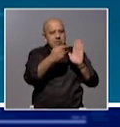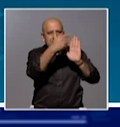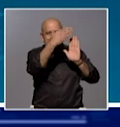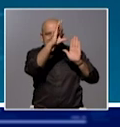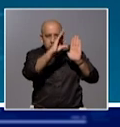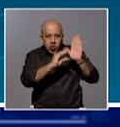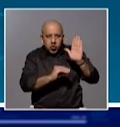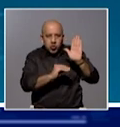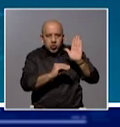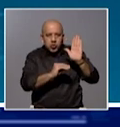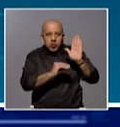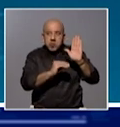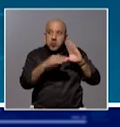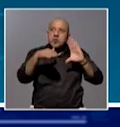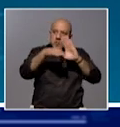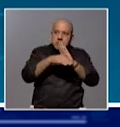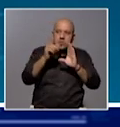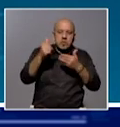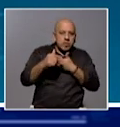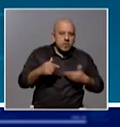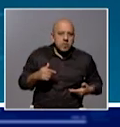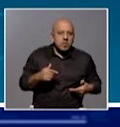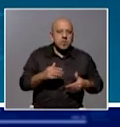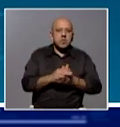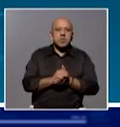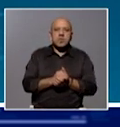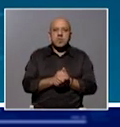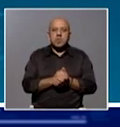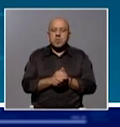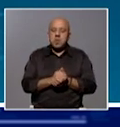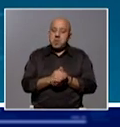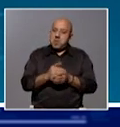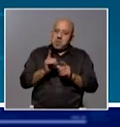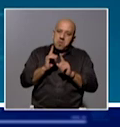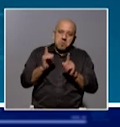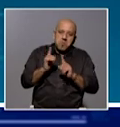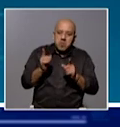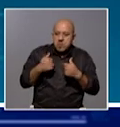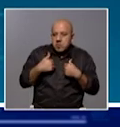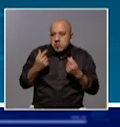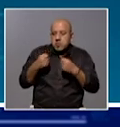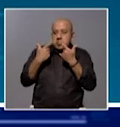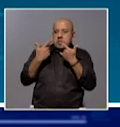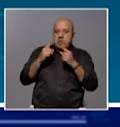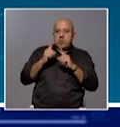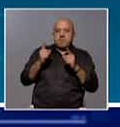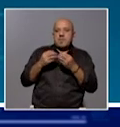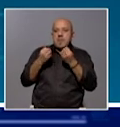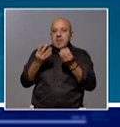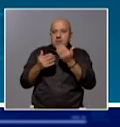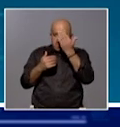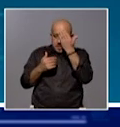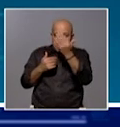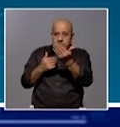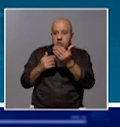modo coincidiendo con el oficialismo no no porque el frente amplio emitió una